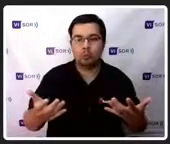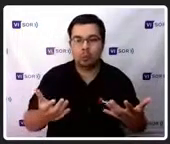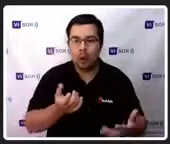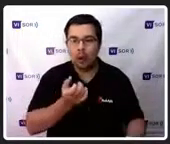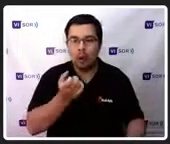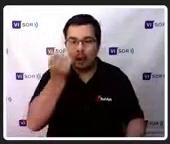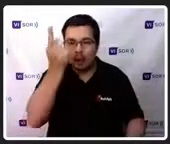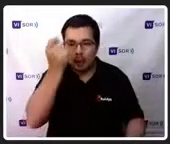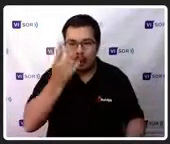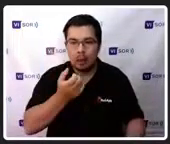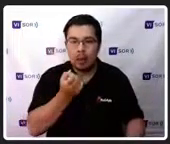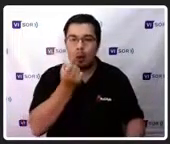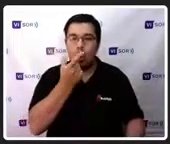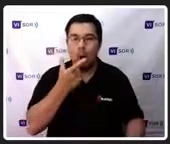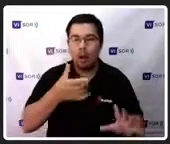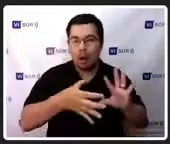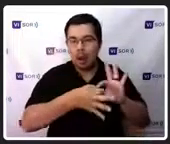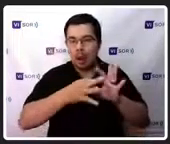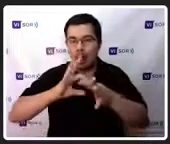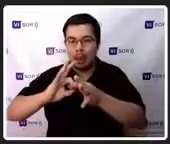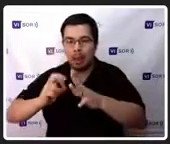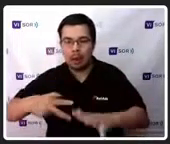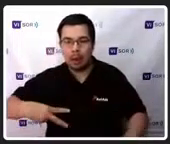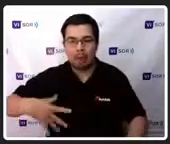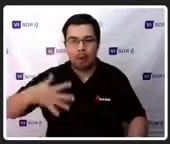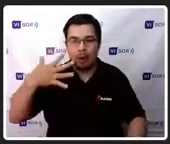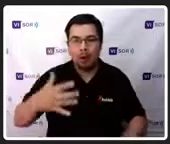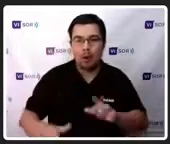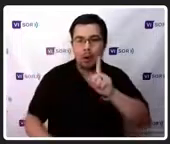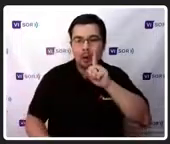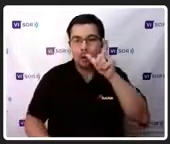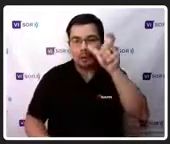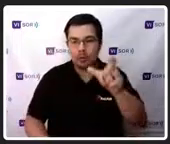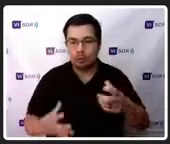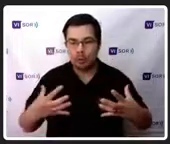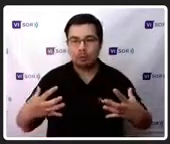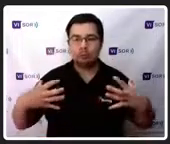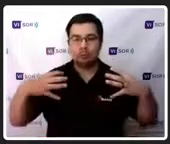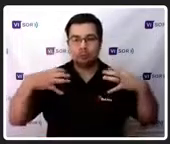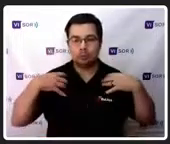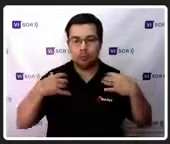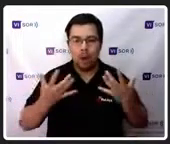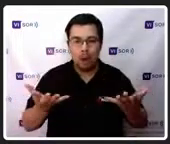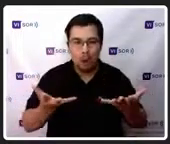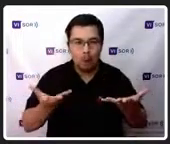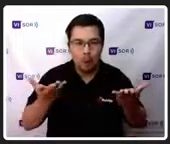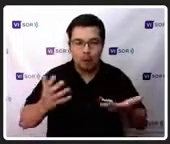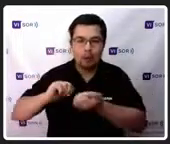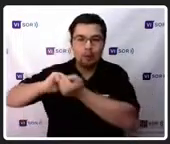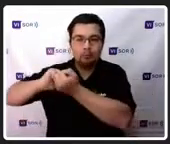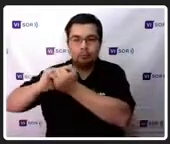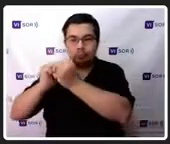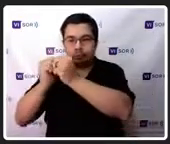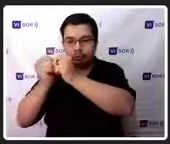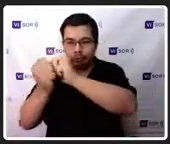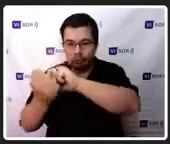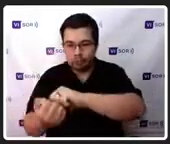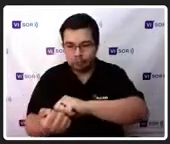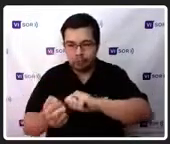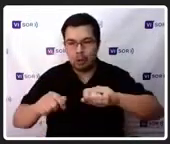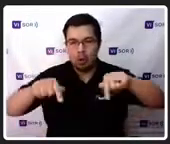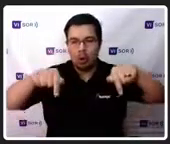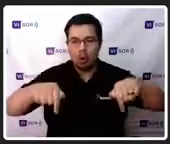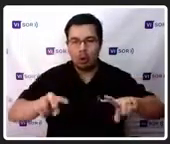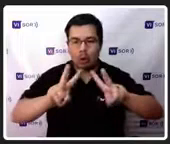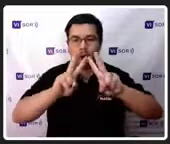turismo, ¿no es cierto? Quiénes la componen y cómo esto también está mutando hoy día. Hoy día, ¿no es cierto? Con la pandemia y con ¿no es cierto? El desarrollo de la